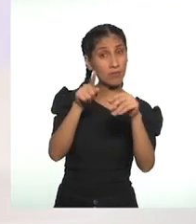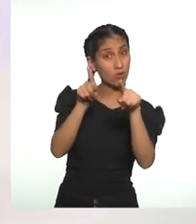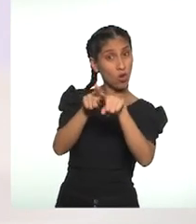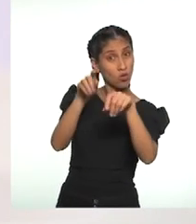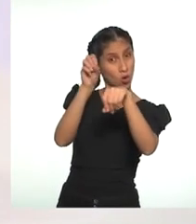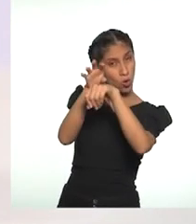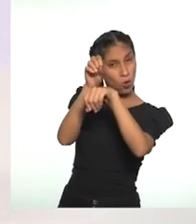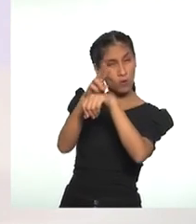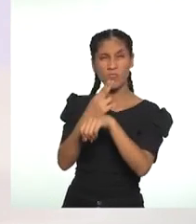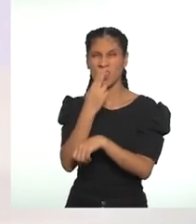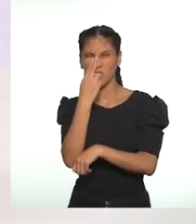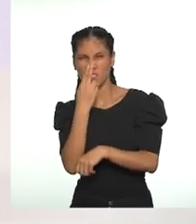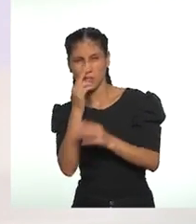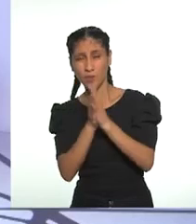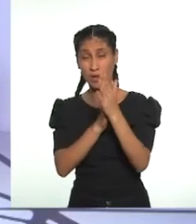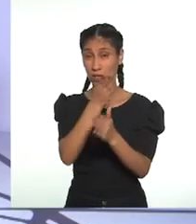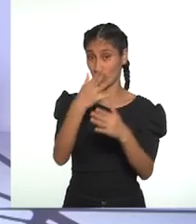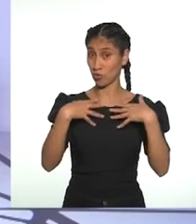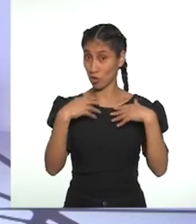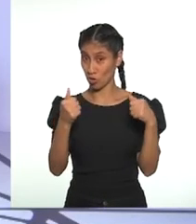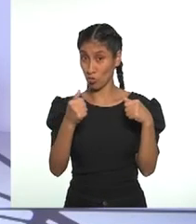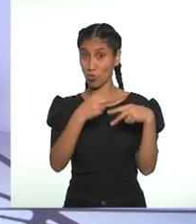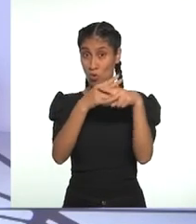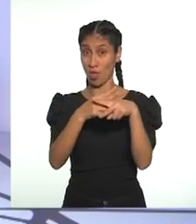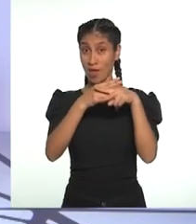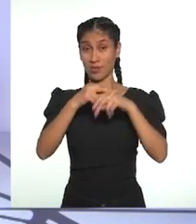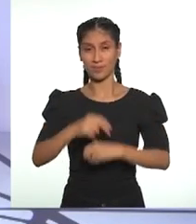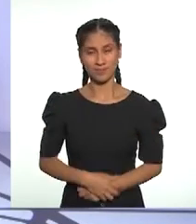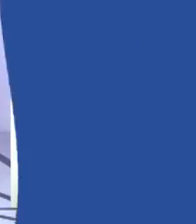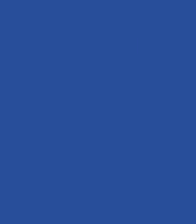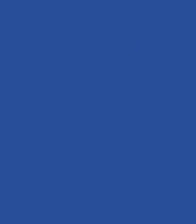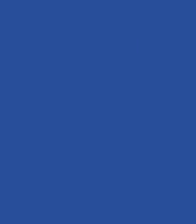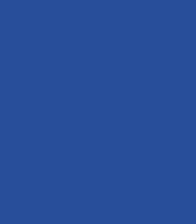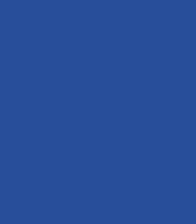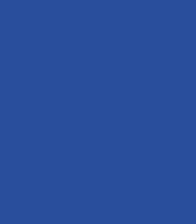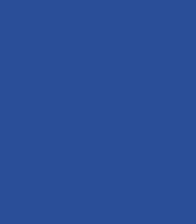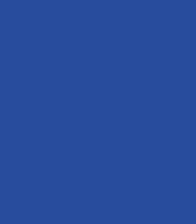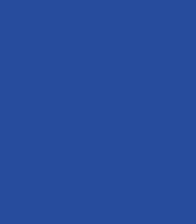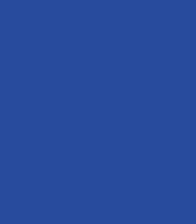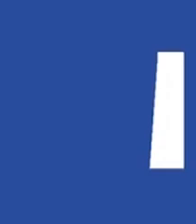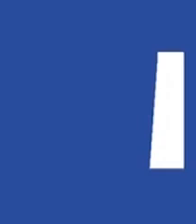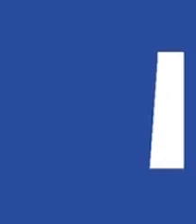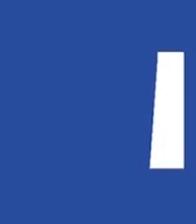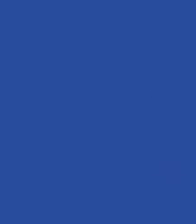Recomendaciones de Tocino para el cuidado de tu salud pulmonar.